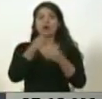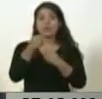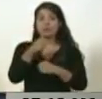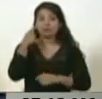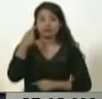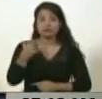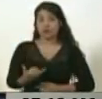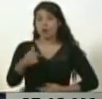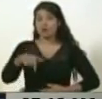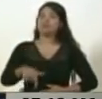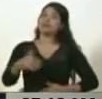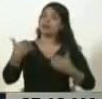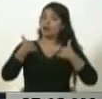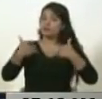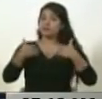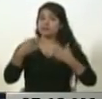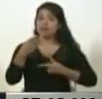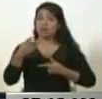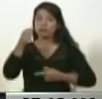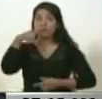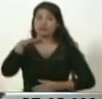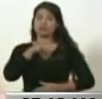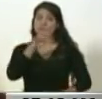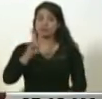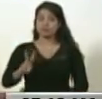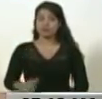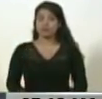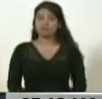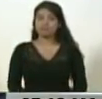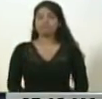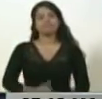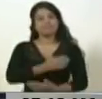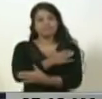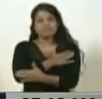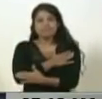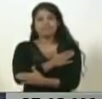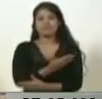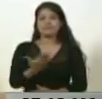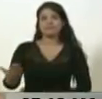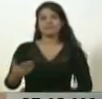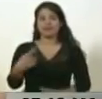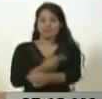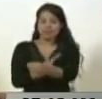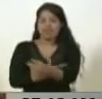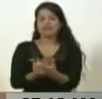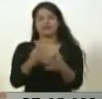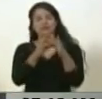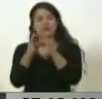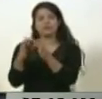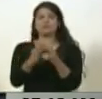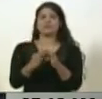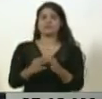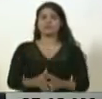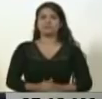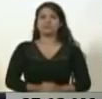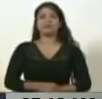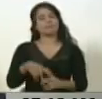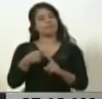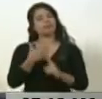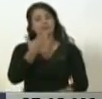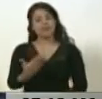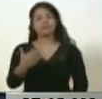que actualmente afecta a la población venezolana. Nuestro abrazo de hermandad, de solidaridad y por supuesto el